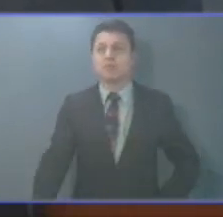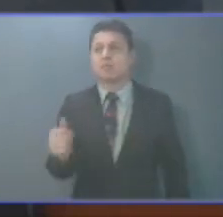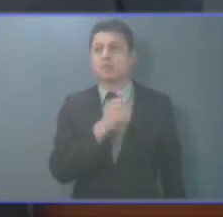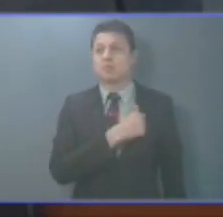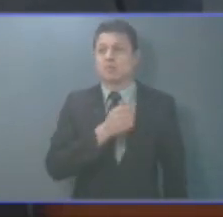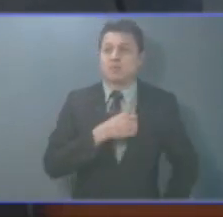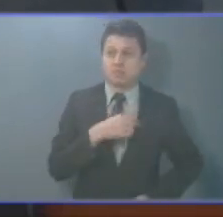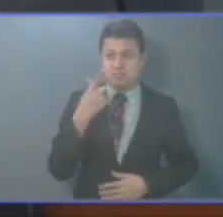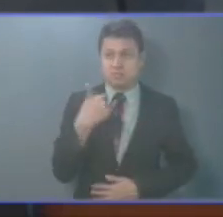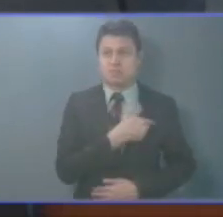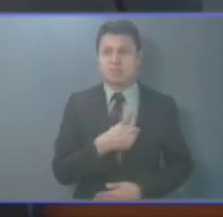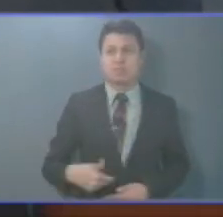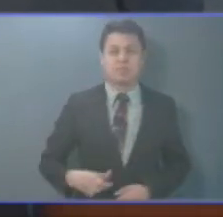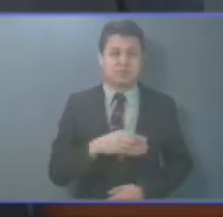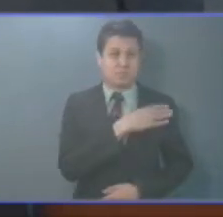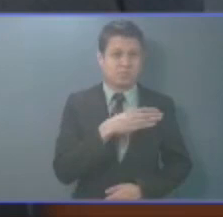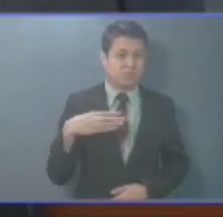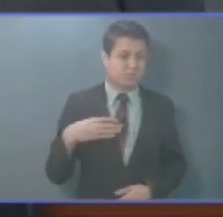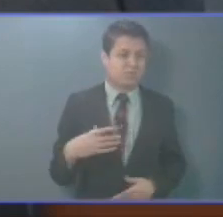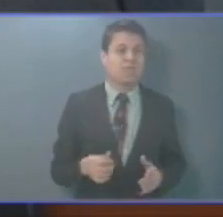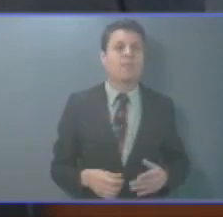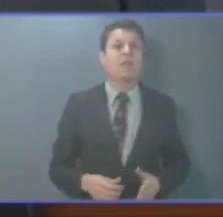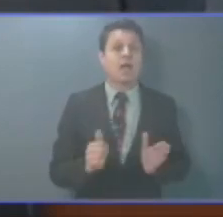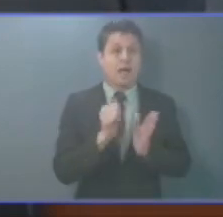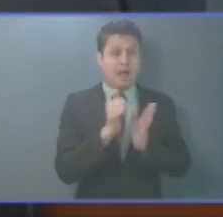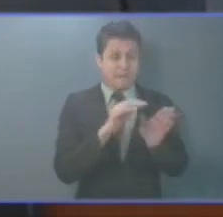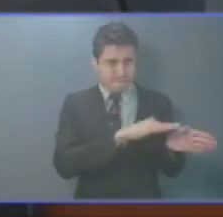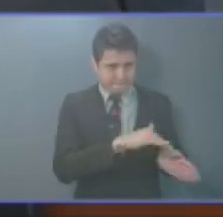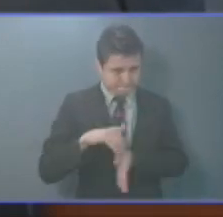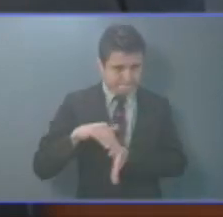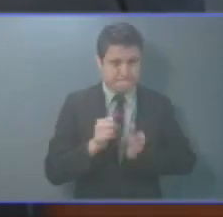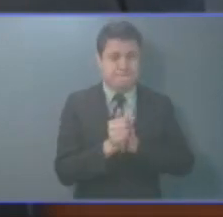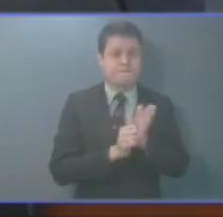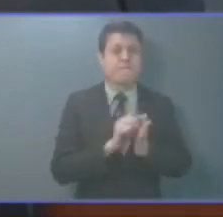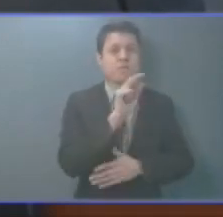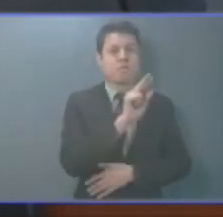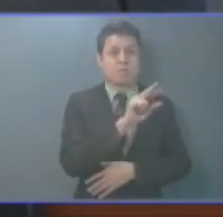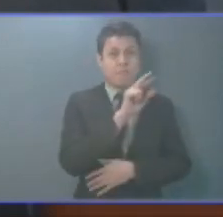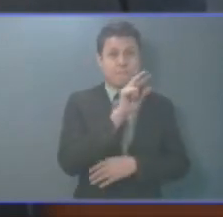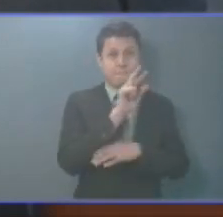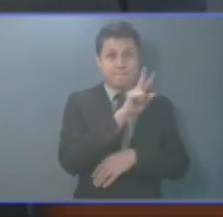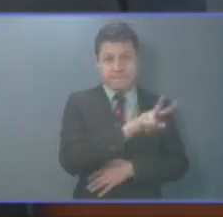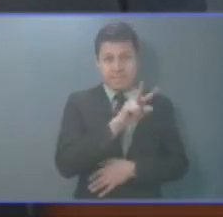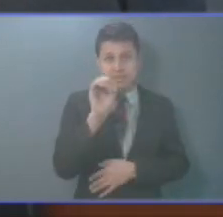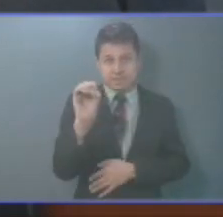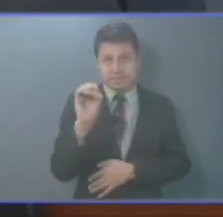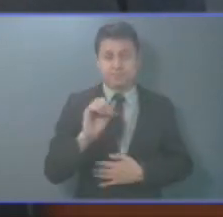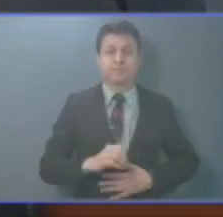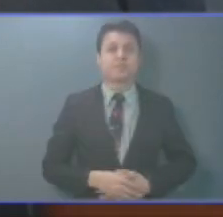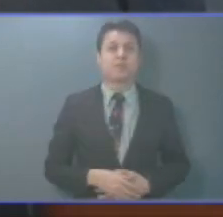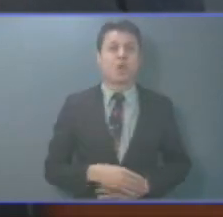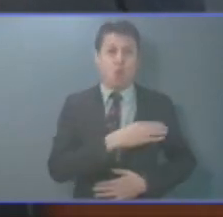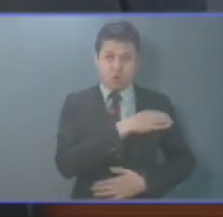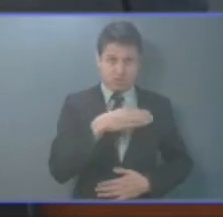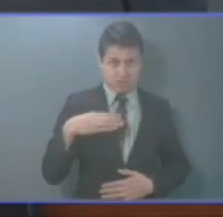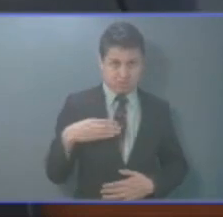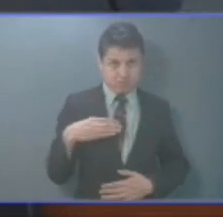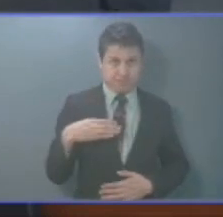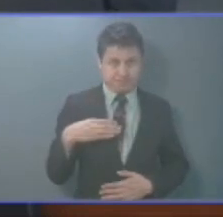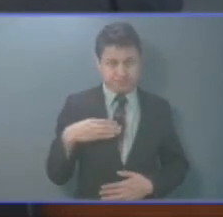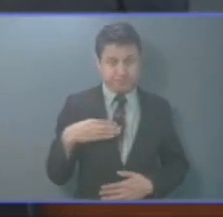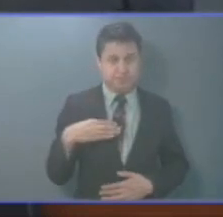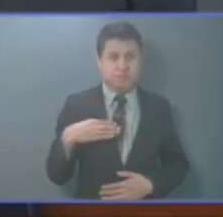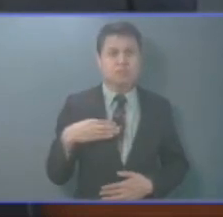de la Presidencia del Consejo. Artículo 20. La Presidencia del Consejo tendrá las siguientes funciones.